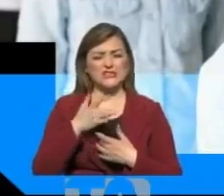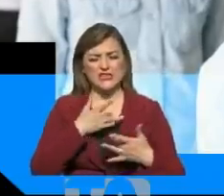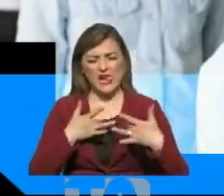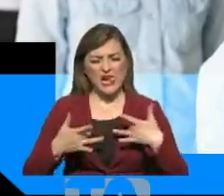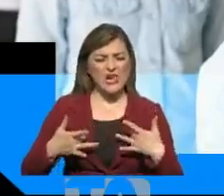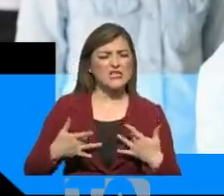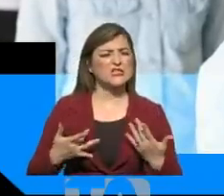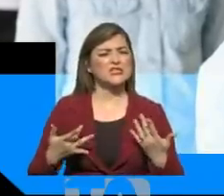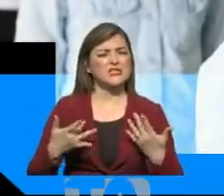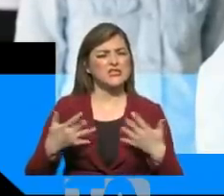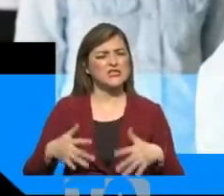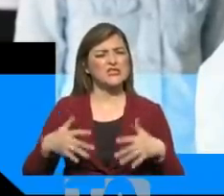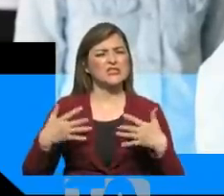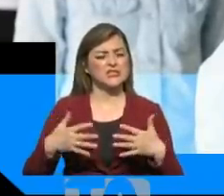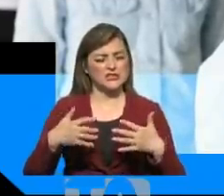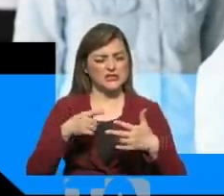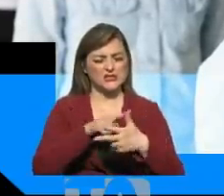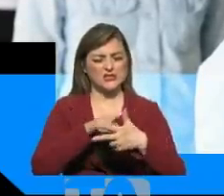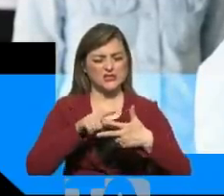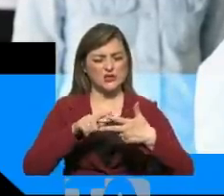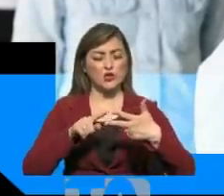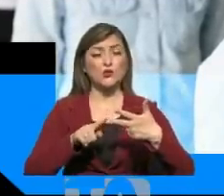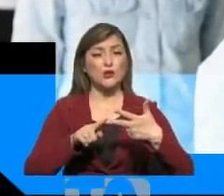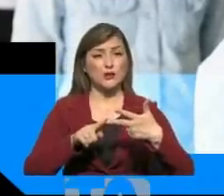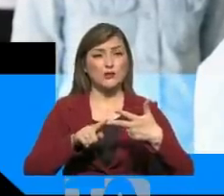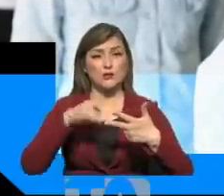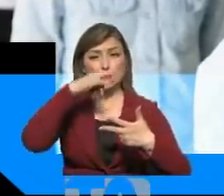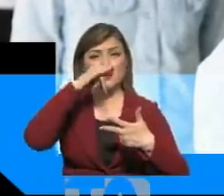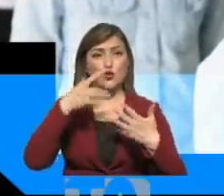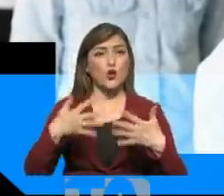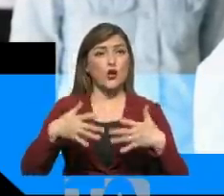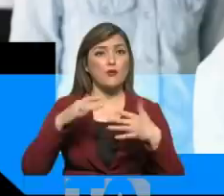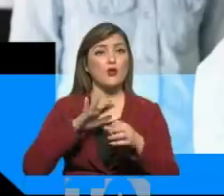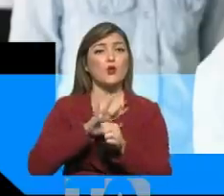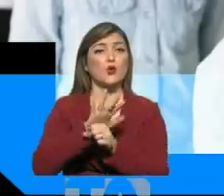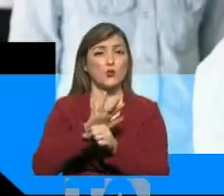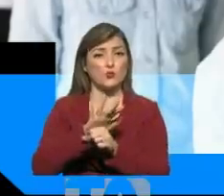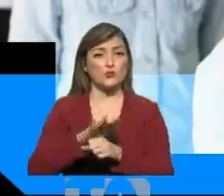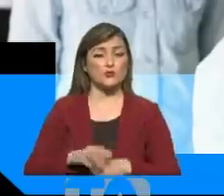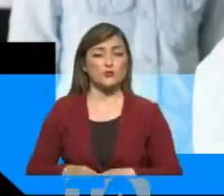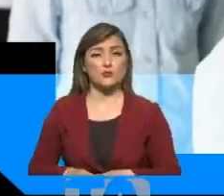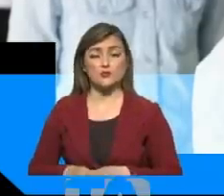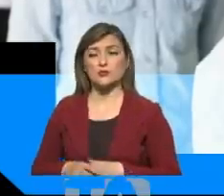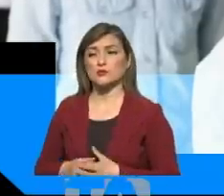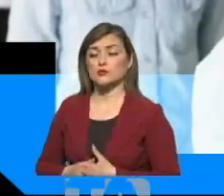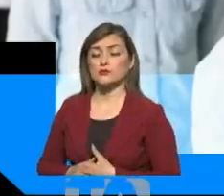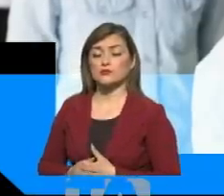los agrave? ¿Cuáles son las dos o tres patologías que ustedes ven en niños graves con COVID?